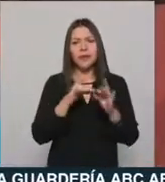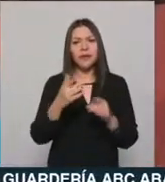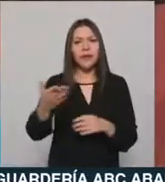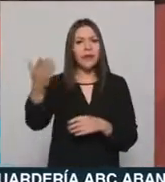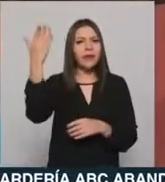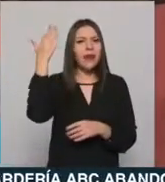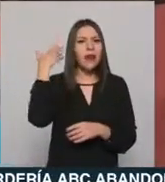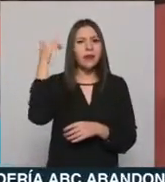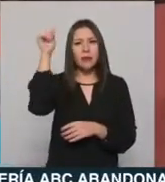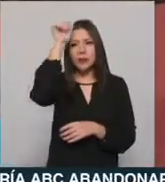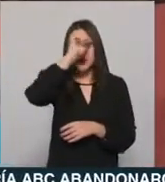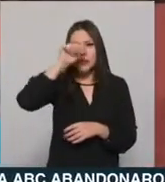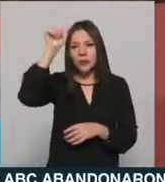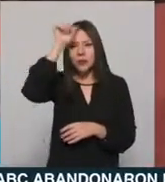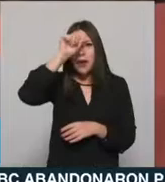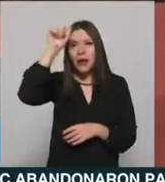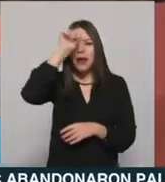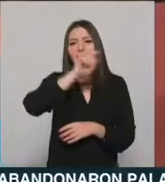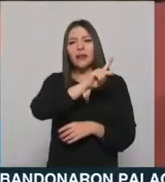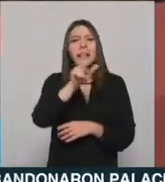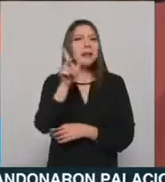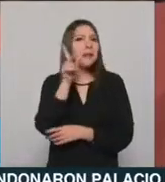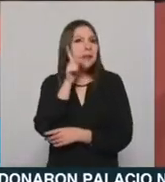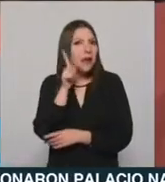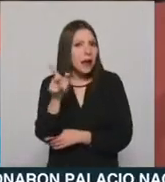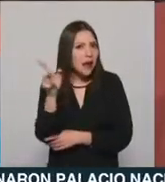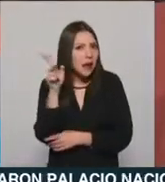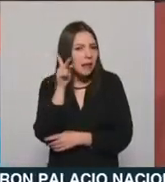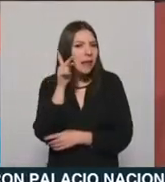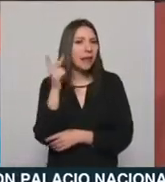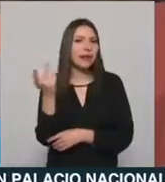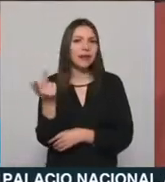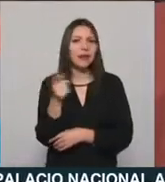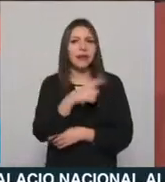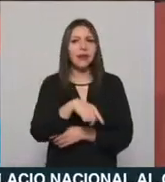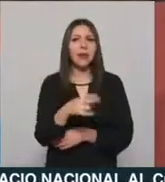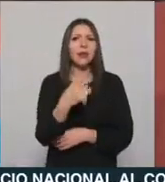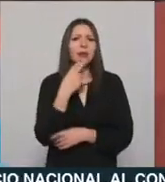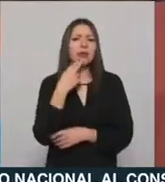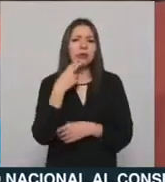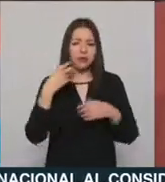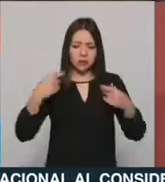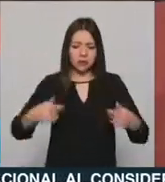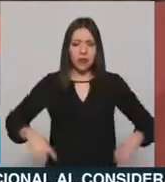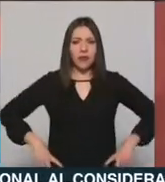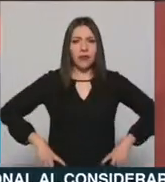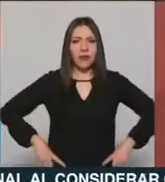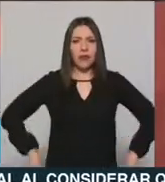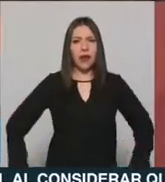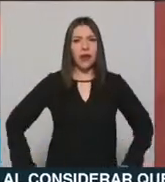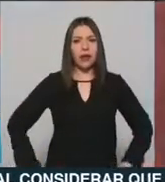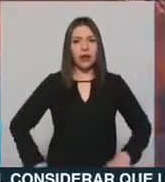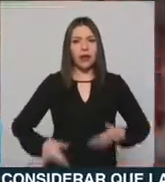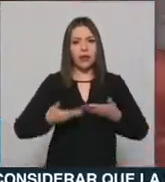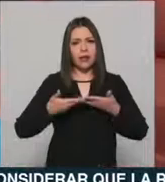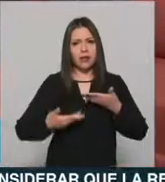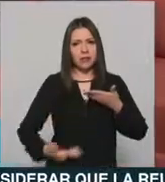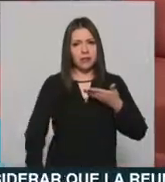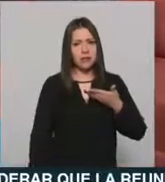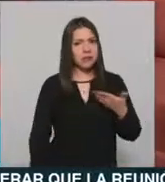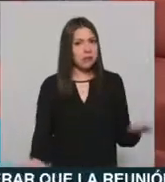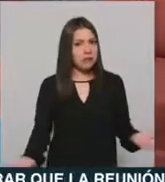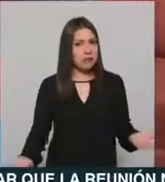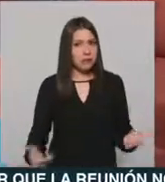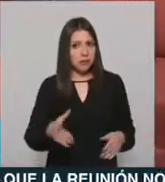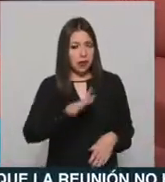los seminaristas, a los sacerdotes, al Papa Francisco, que usan sotana, que usan falda larga, si eso les afecta su